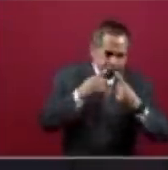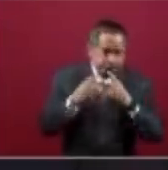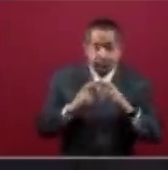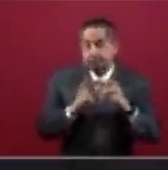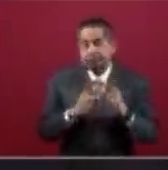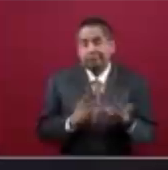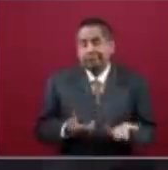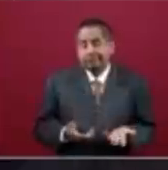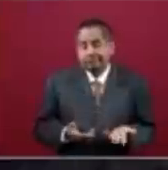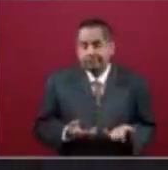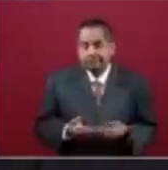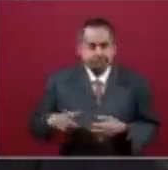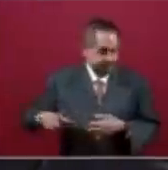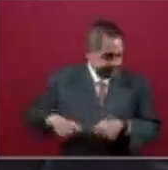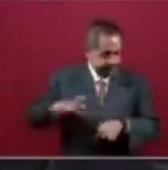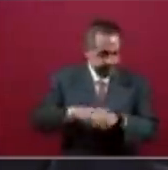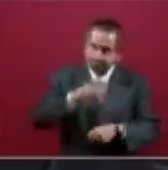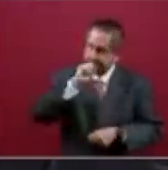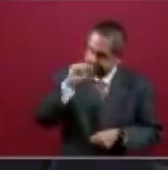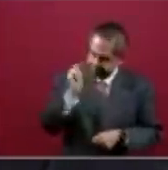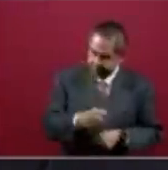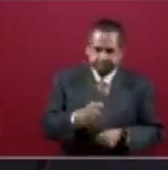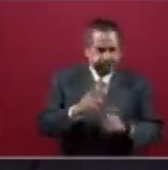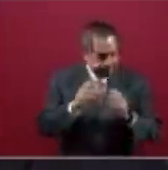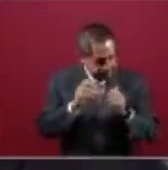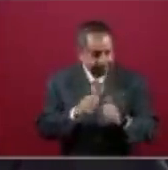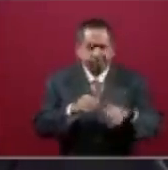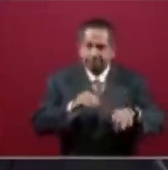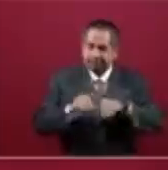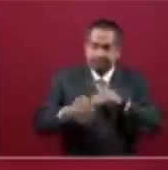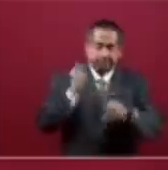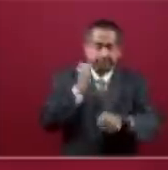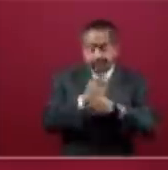que el gobernador está haciendo lo mismo